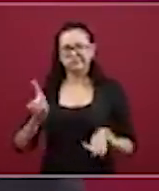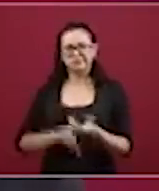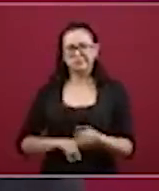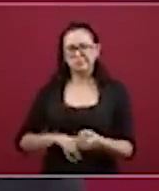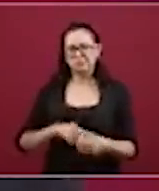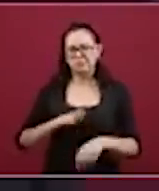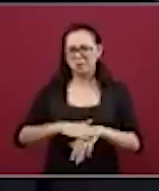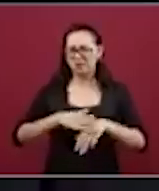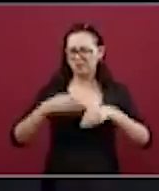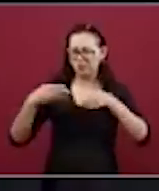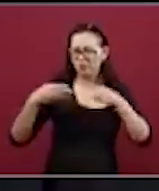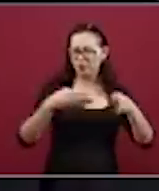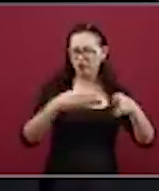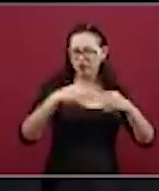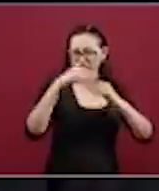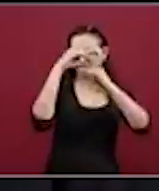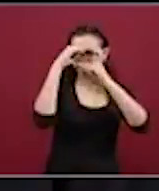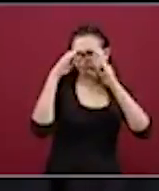Este es